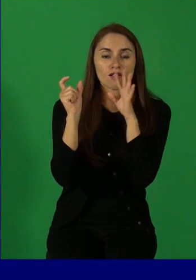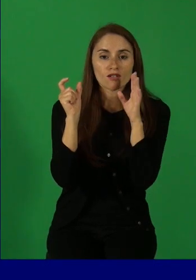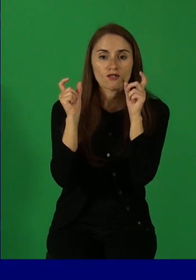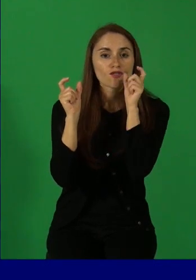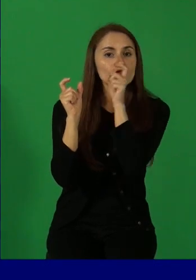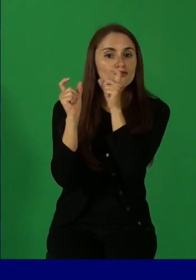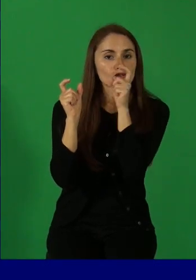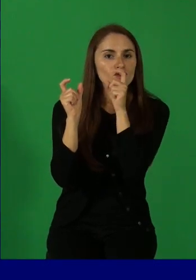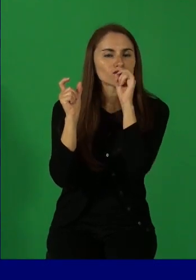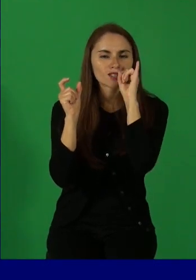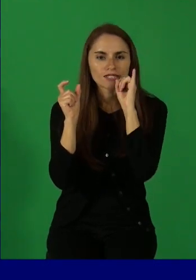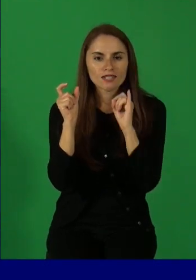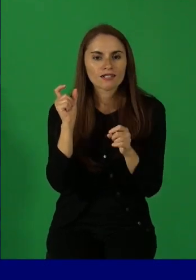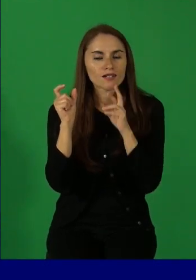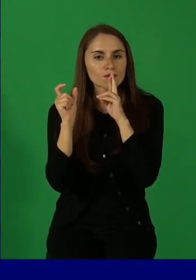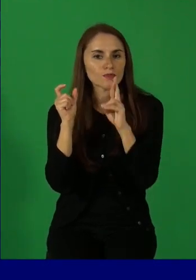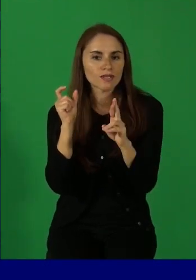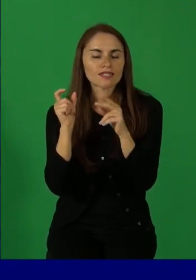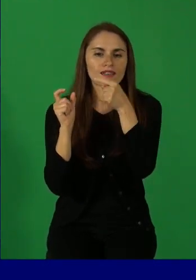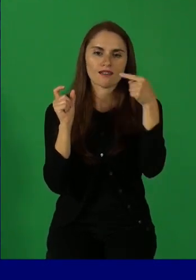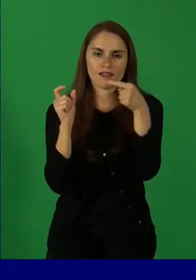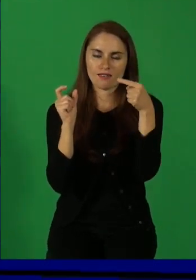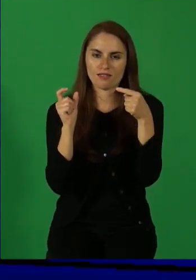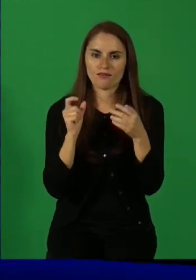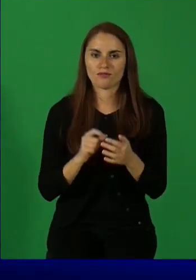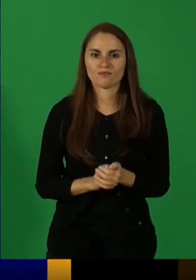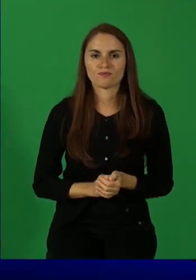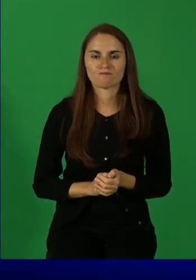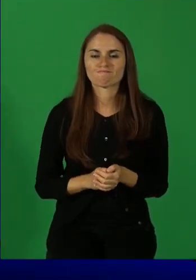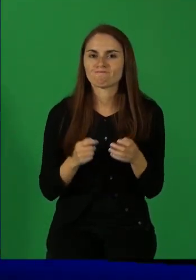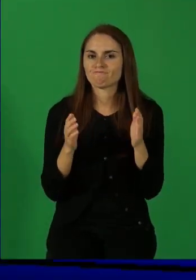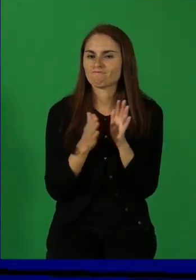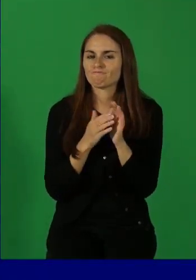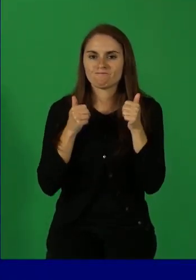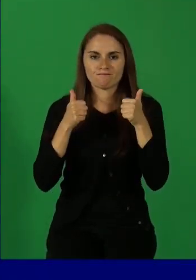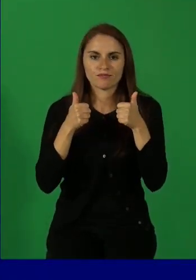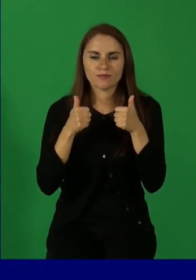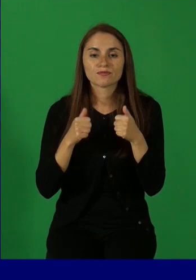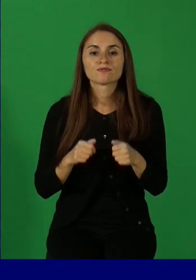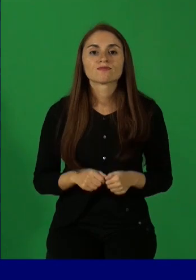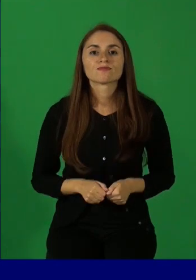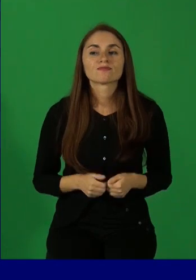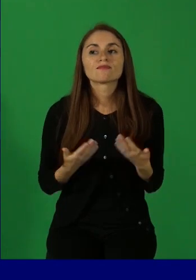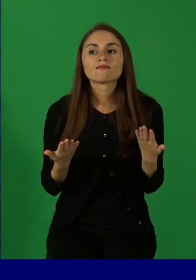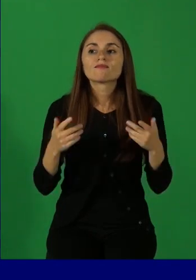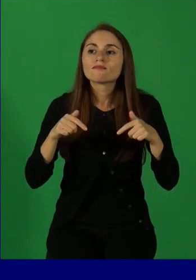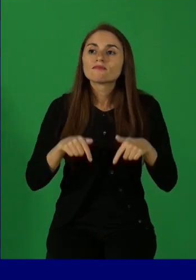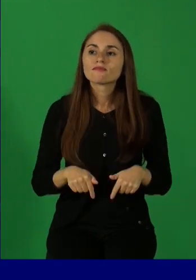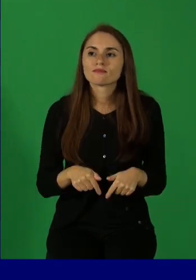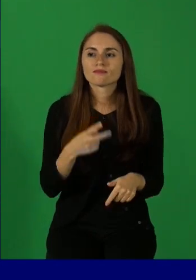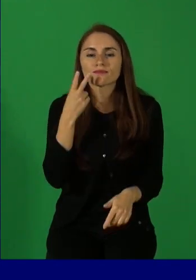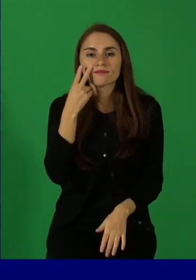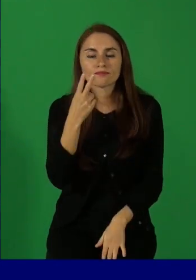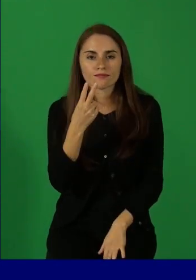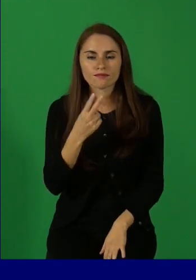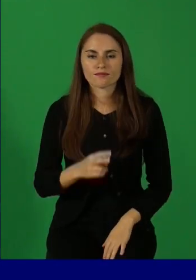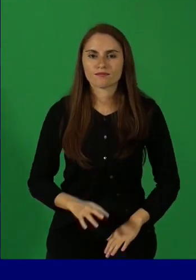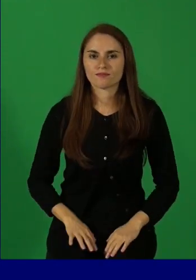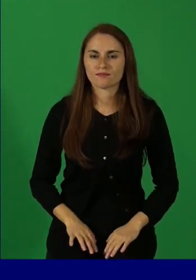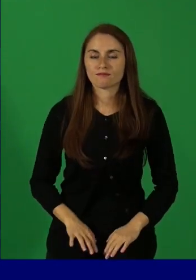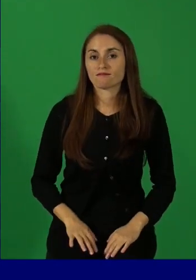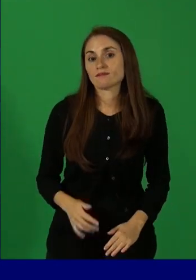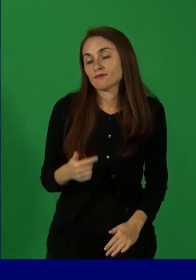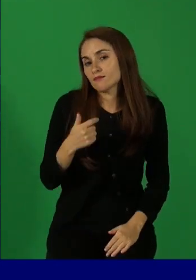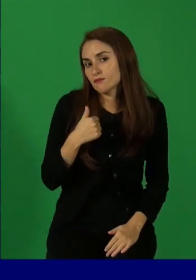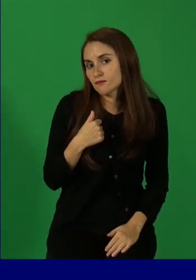nuestro resultado va a ser negativo. Excelente. Ahora, veamos, porque